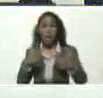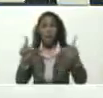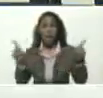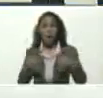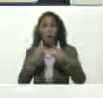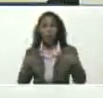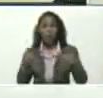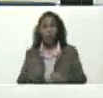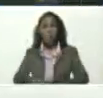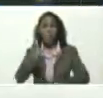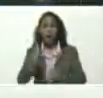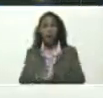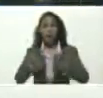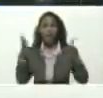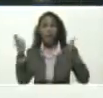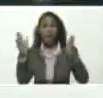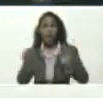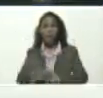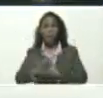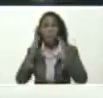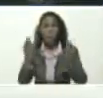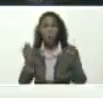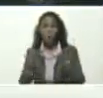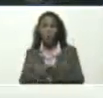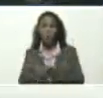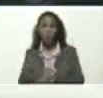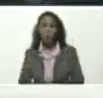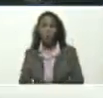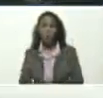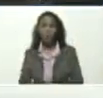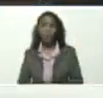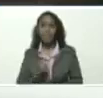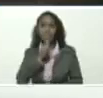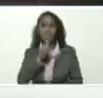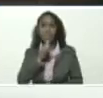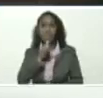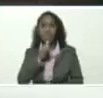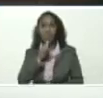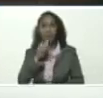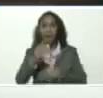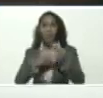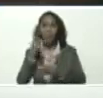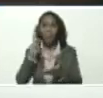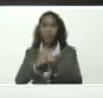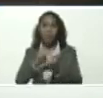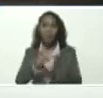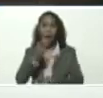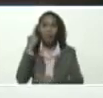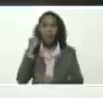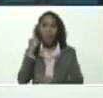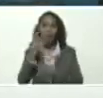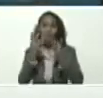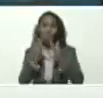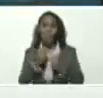orquesta más grande del mundo, quien concursó ayer por el récord